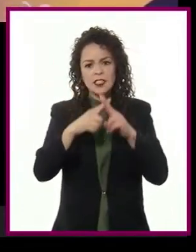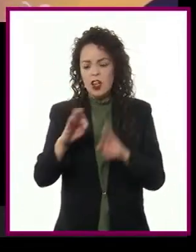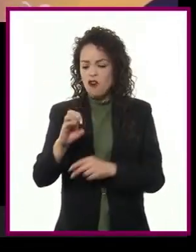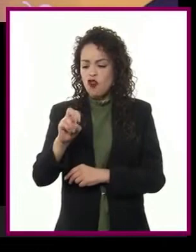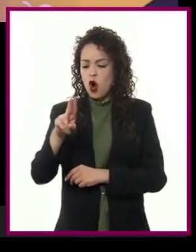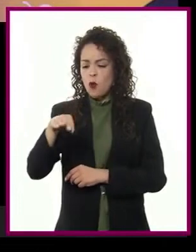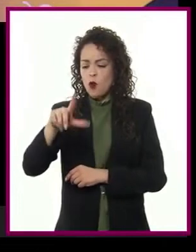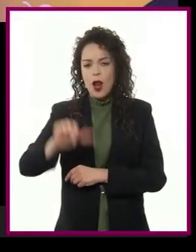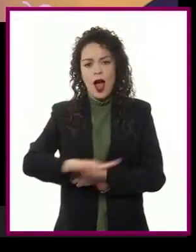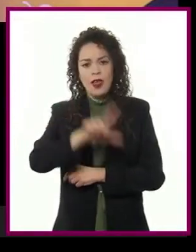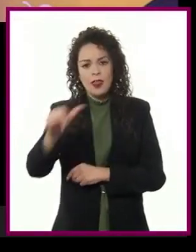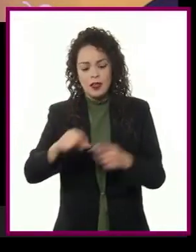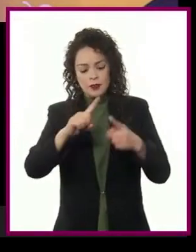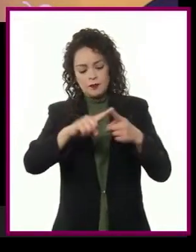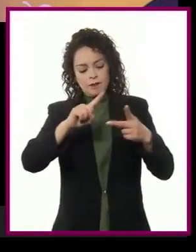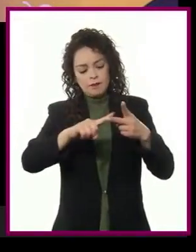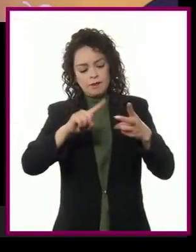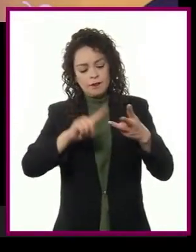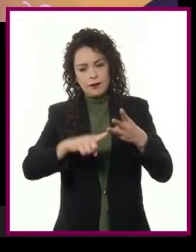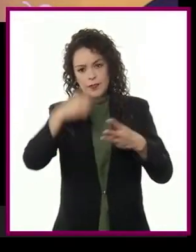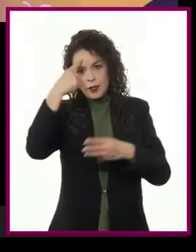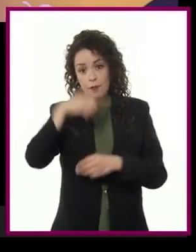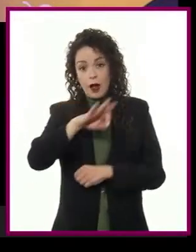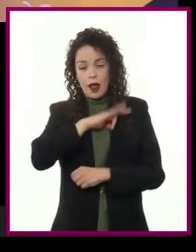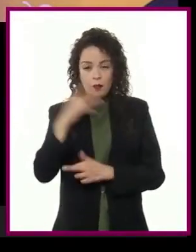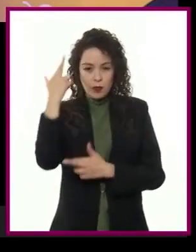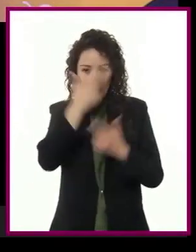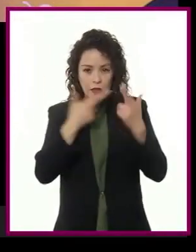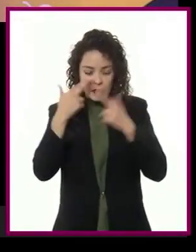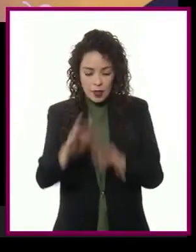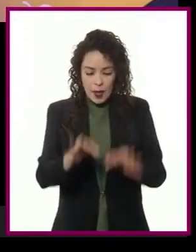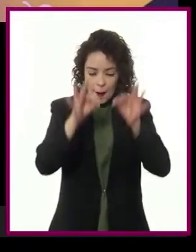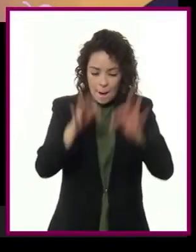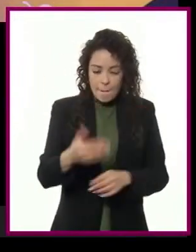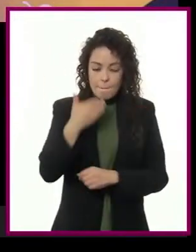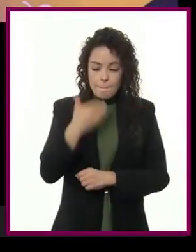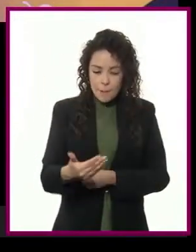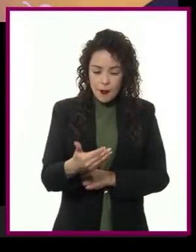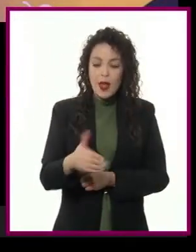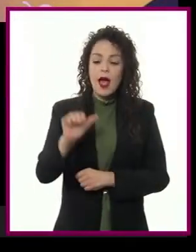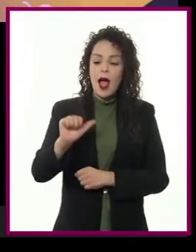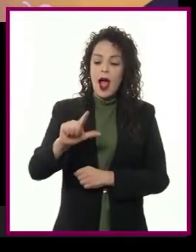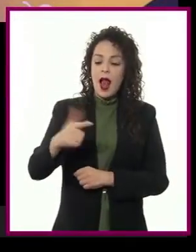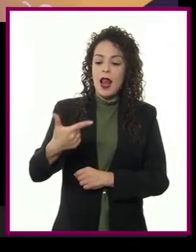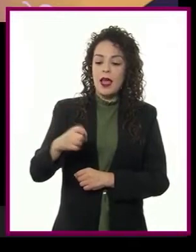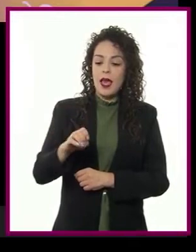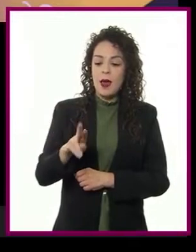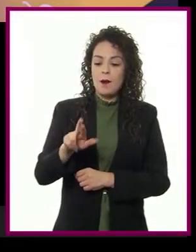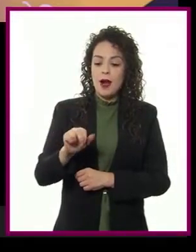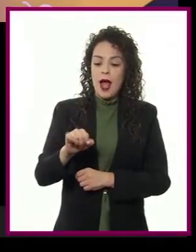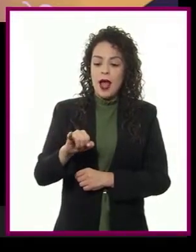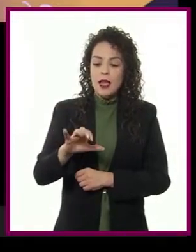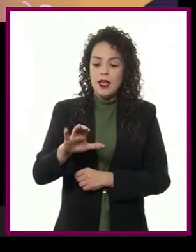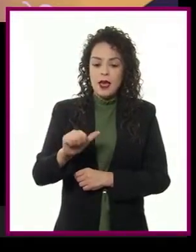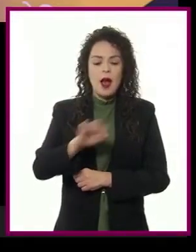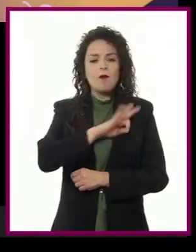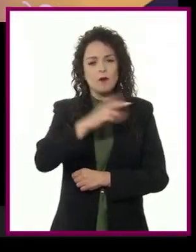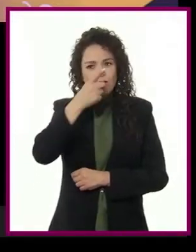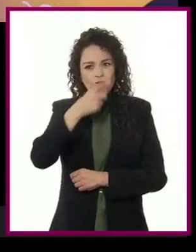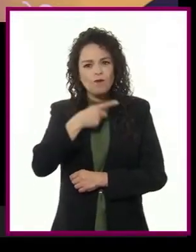posteriores de aplicación práctica y verificación algebraica. ¿Podría decirnos cuáles son?